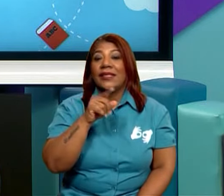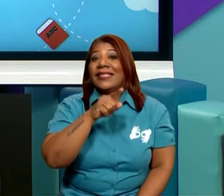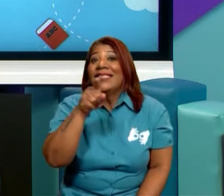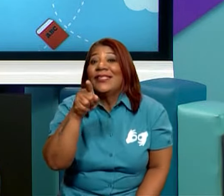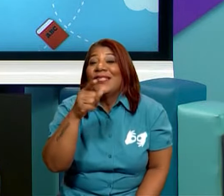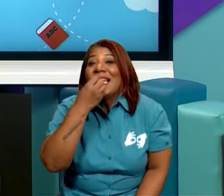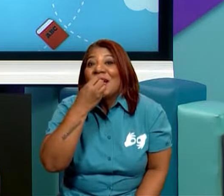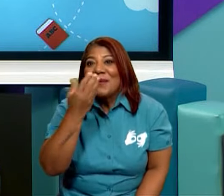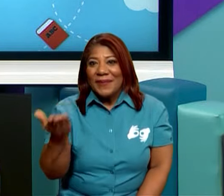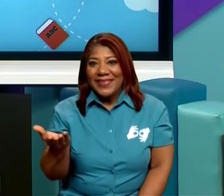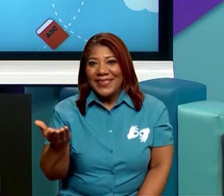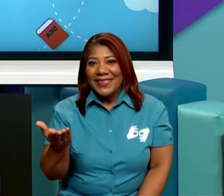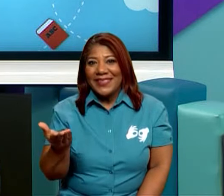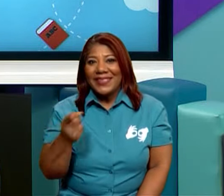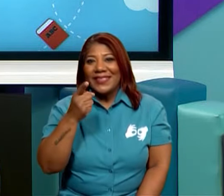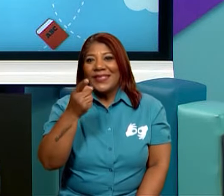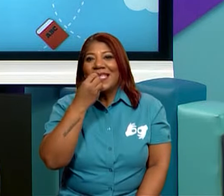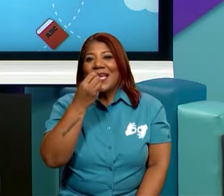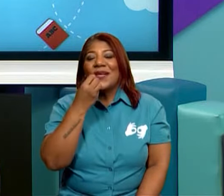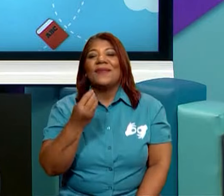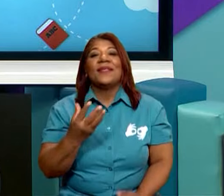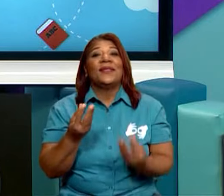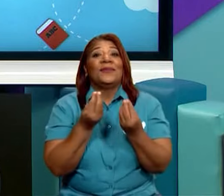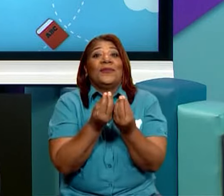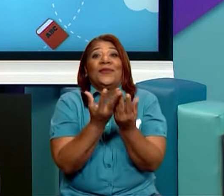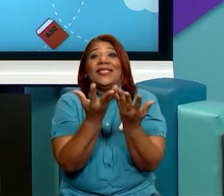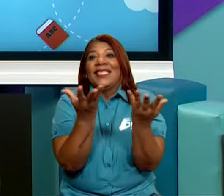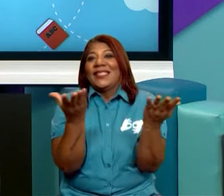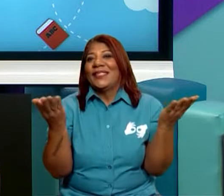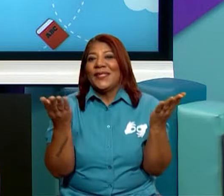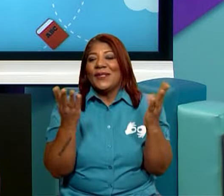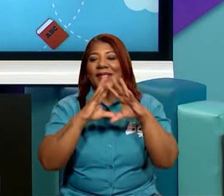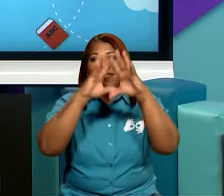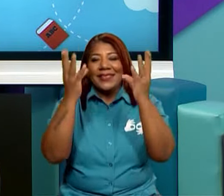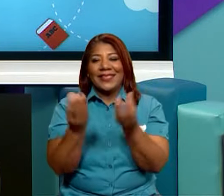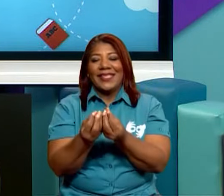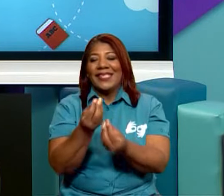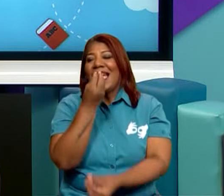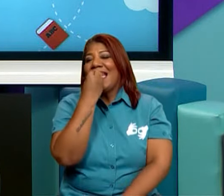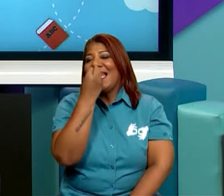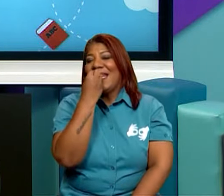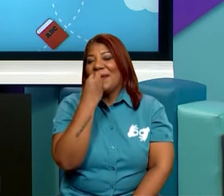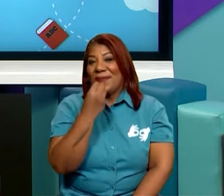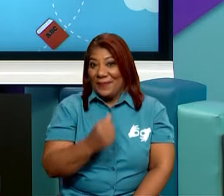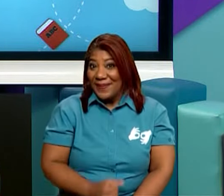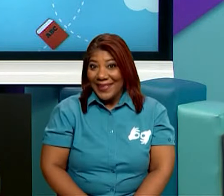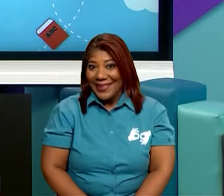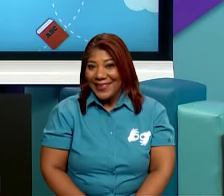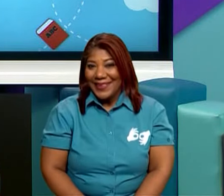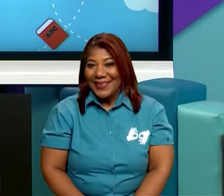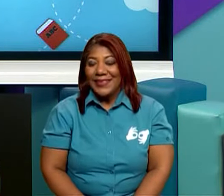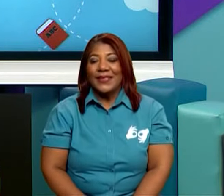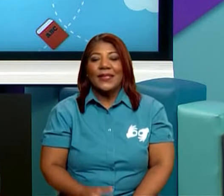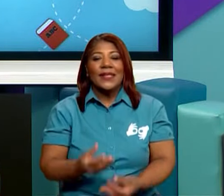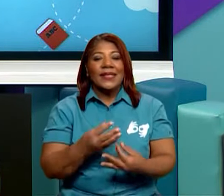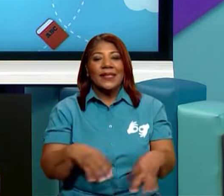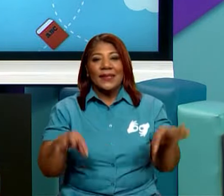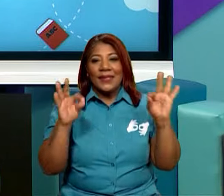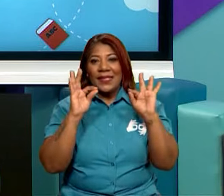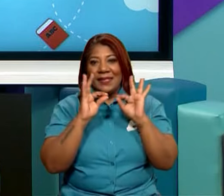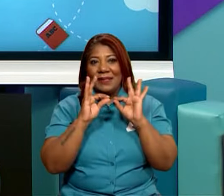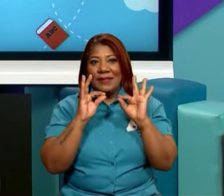qué se alimentan? ¿Verdad? De frutas, de vegetales, ¿verdad? Que, alimentos que contengan proteínas, carbohidratos.